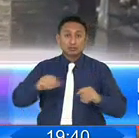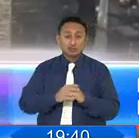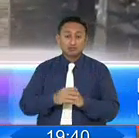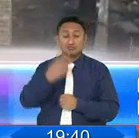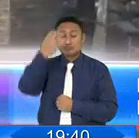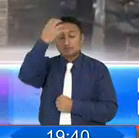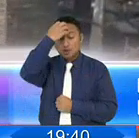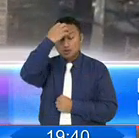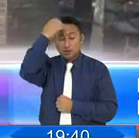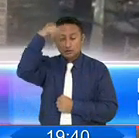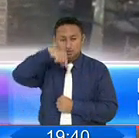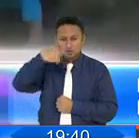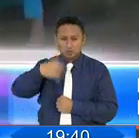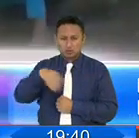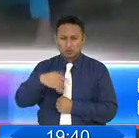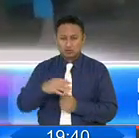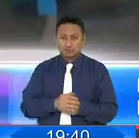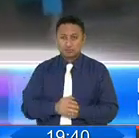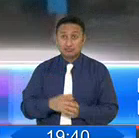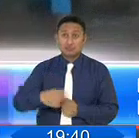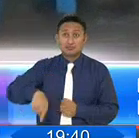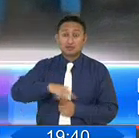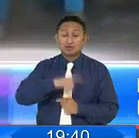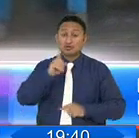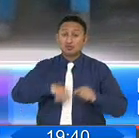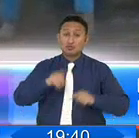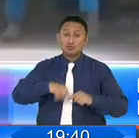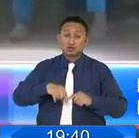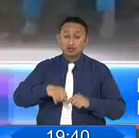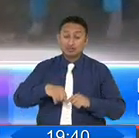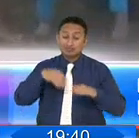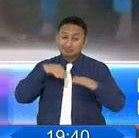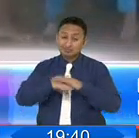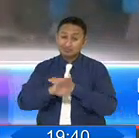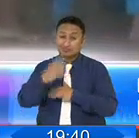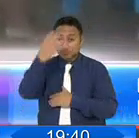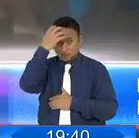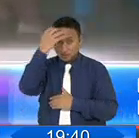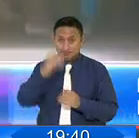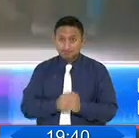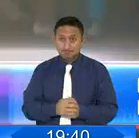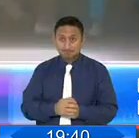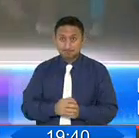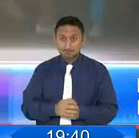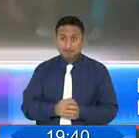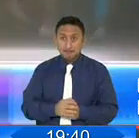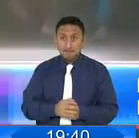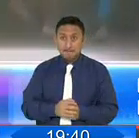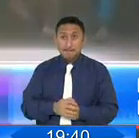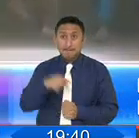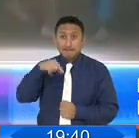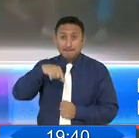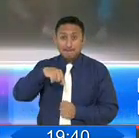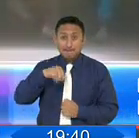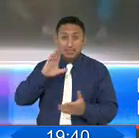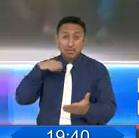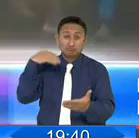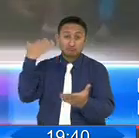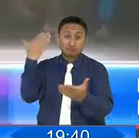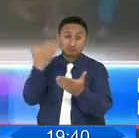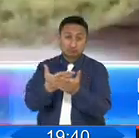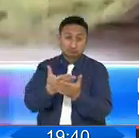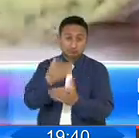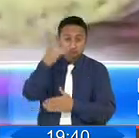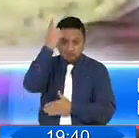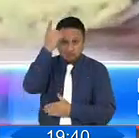educación se vuelve un privilegio, al que ellos deben acceder con mucha dificultad. Pero ¿qué pasa en los pocos momentos que ellos deben llegar a ver sus